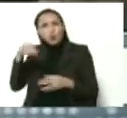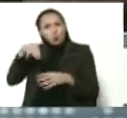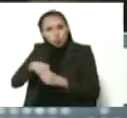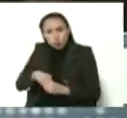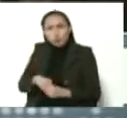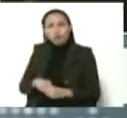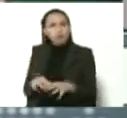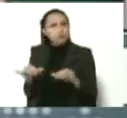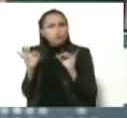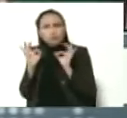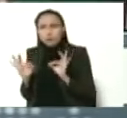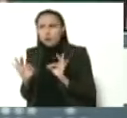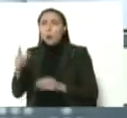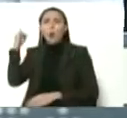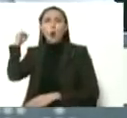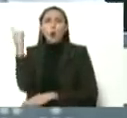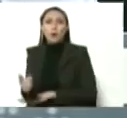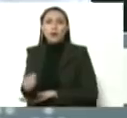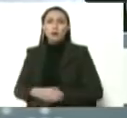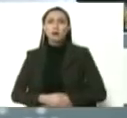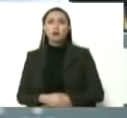confinamiento obligatorio.